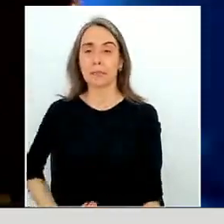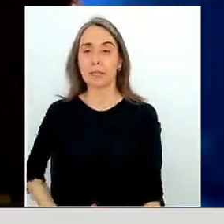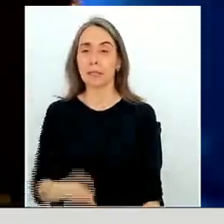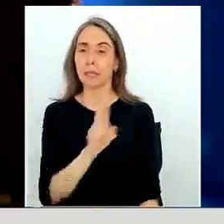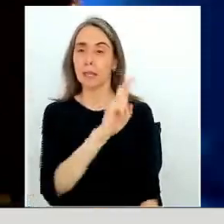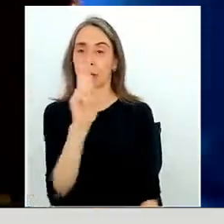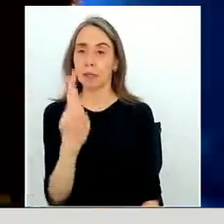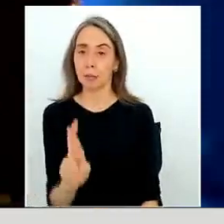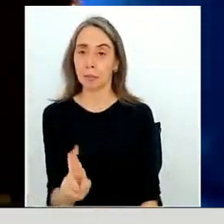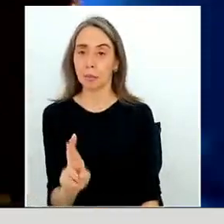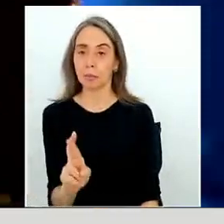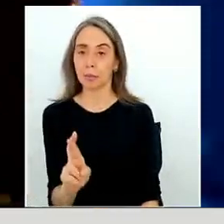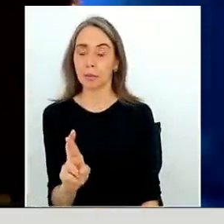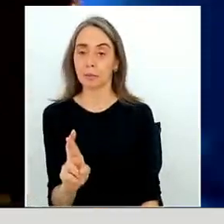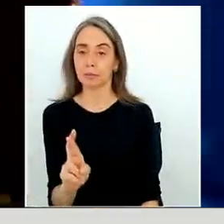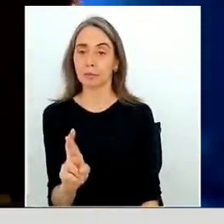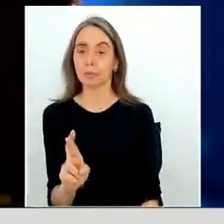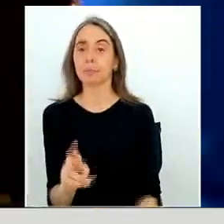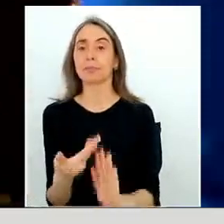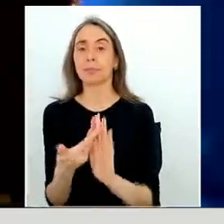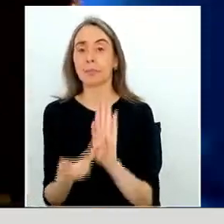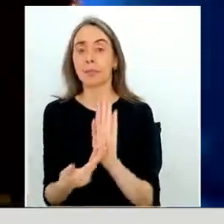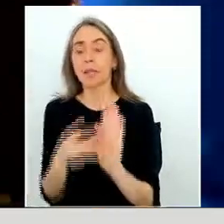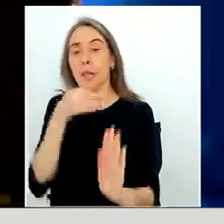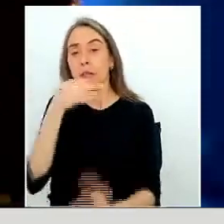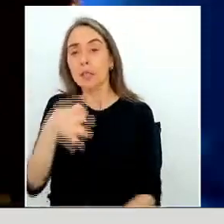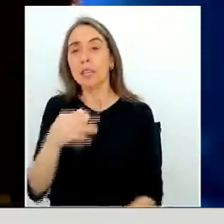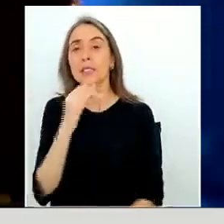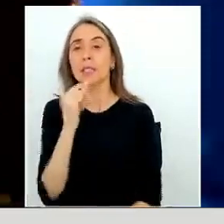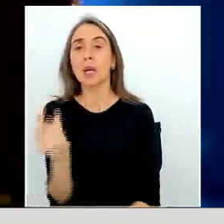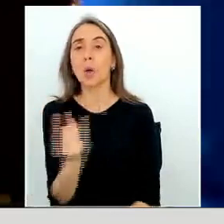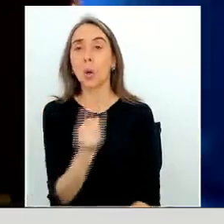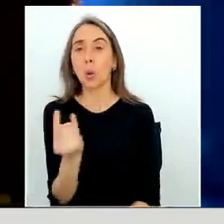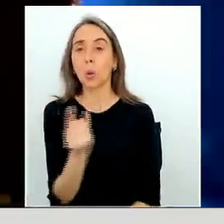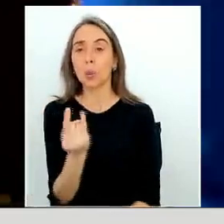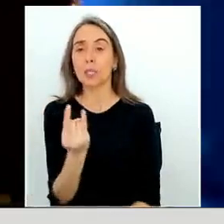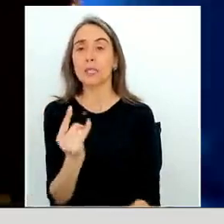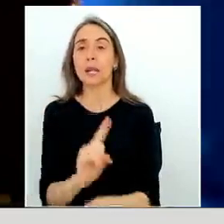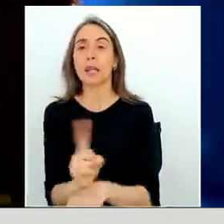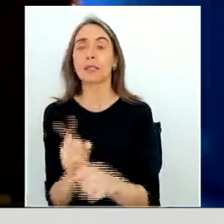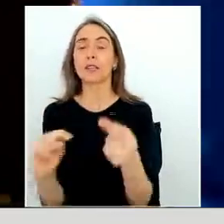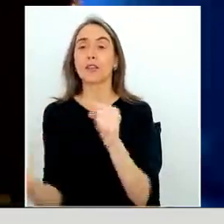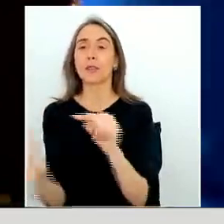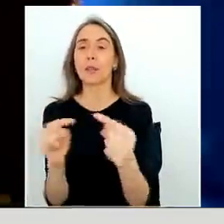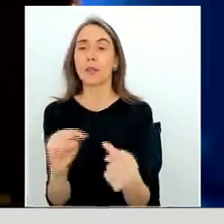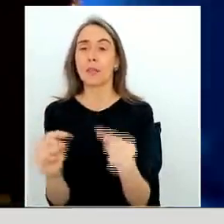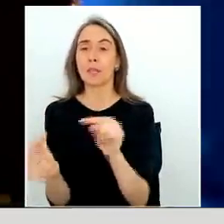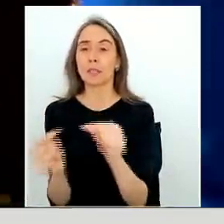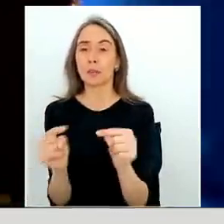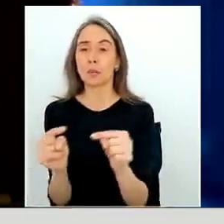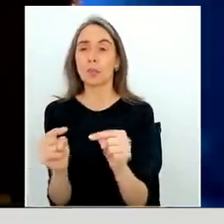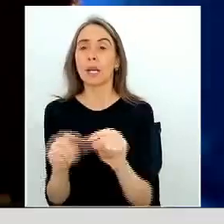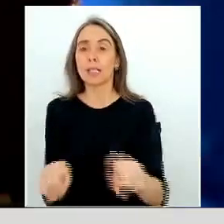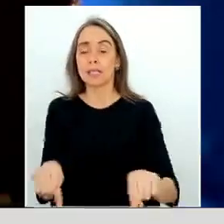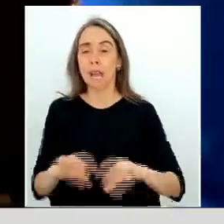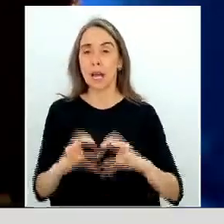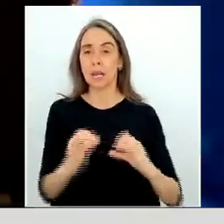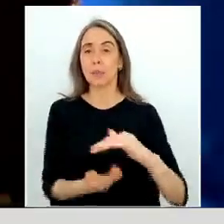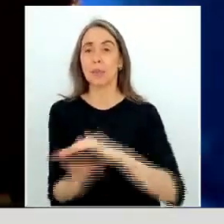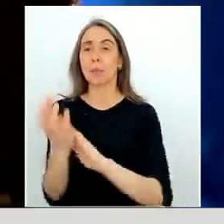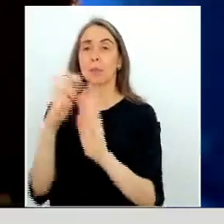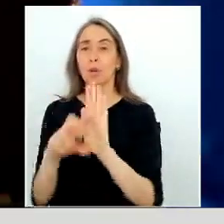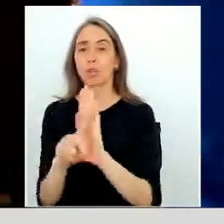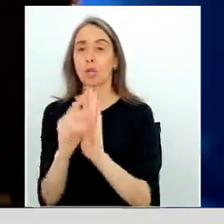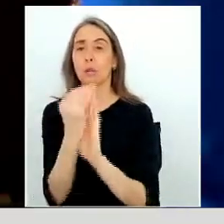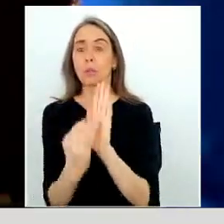república mediante el cual hace presente la urgencia calificada discusión inmediata para despacho del proyecto que establece excepción a la Ley